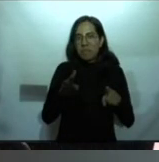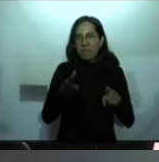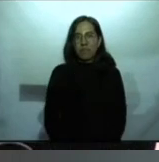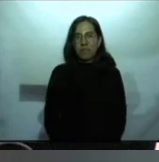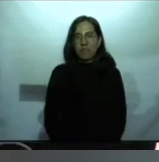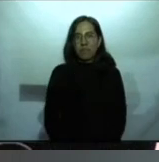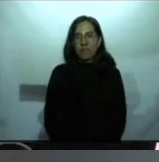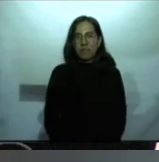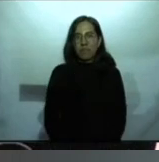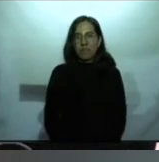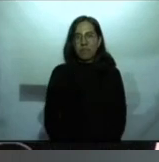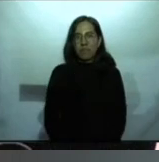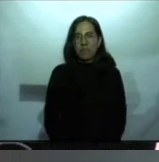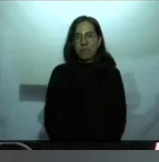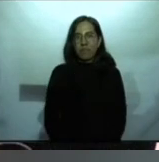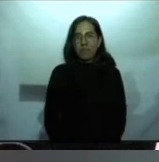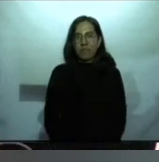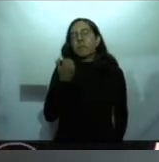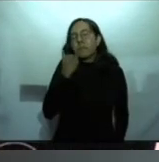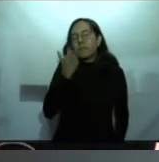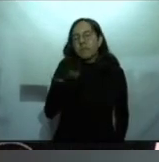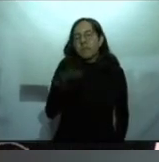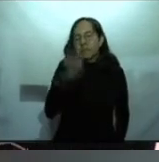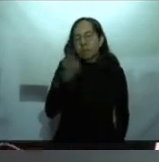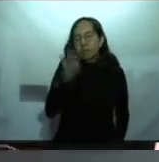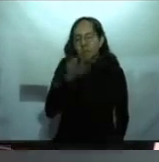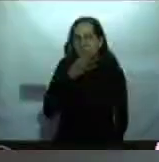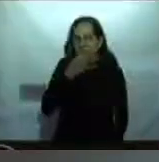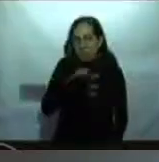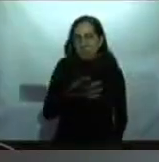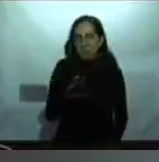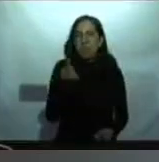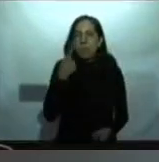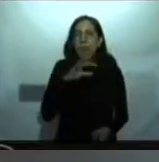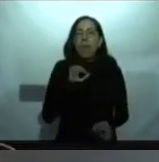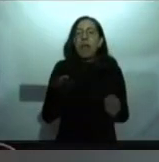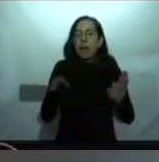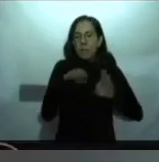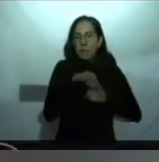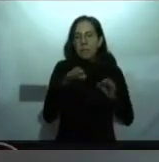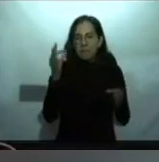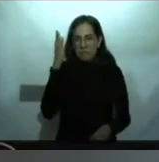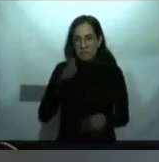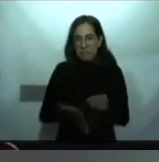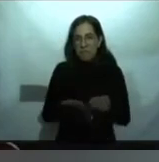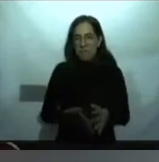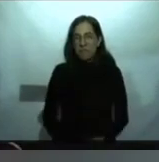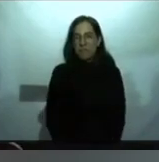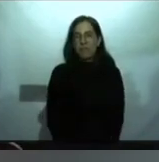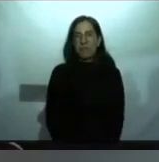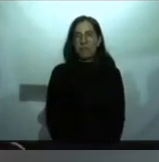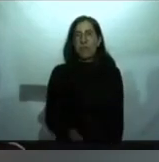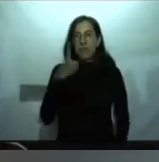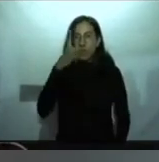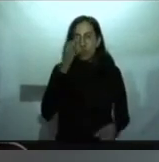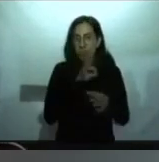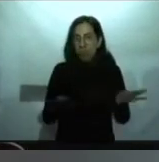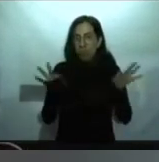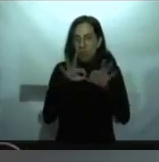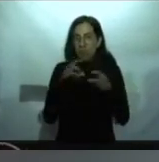Plantearles otros temas para cerrar mi intervención. El primero, la